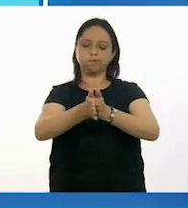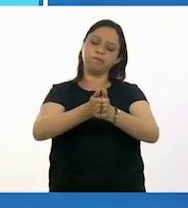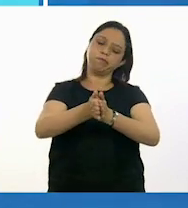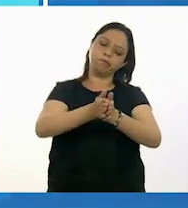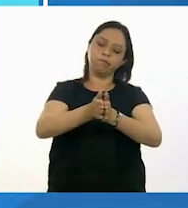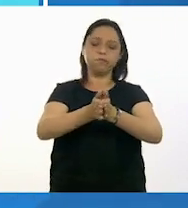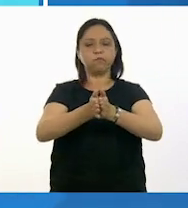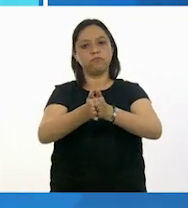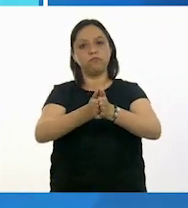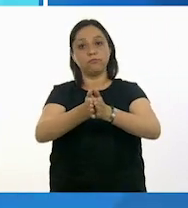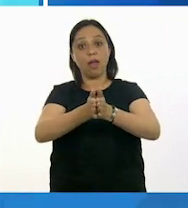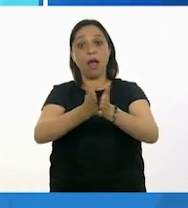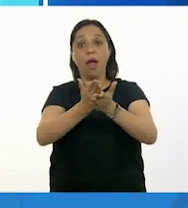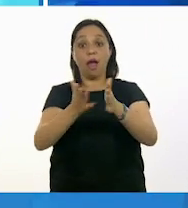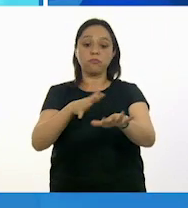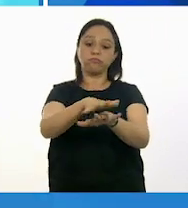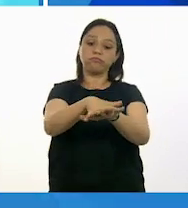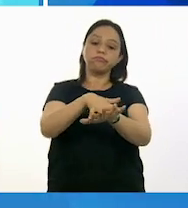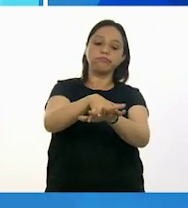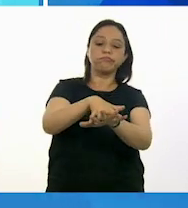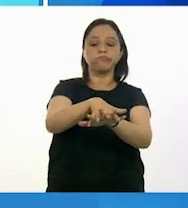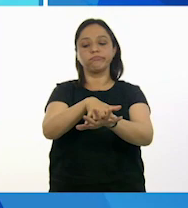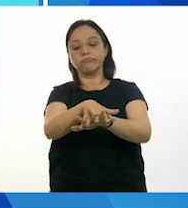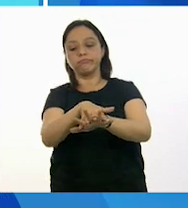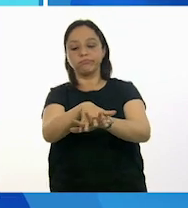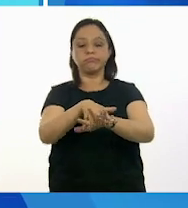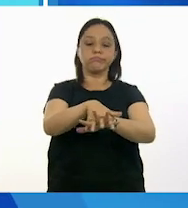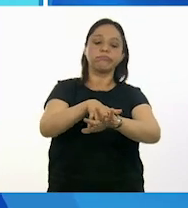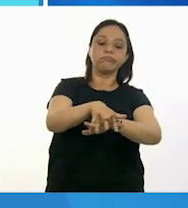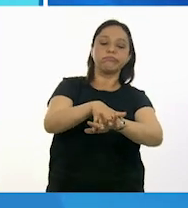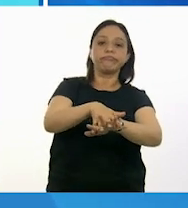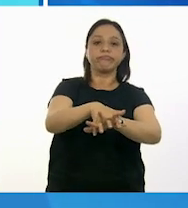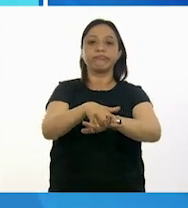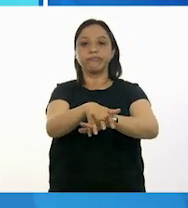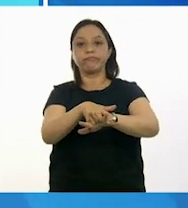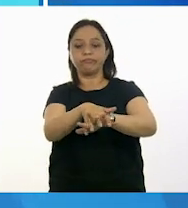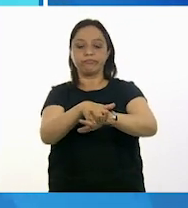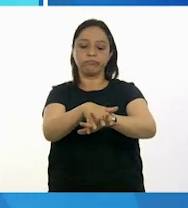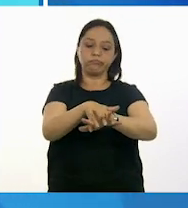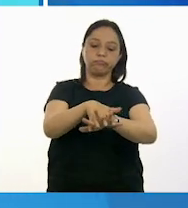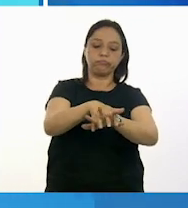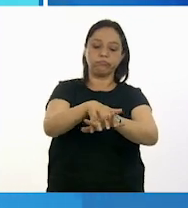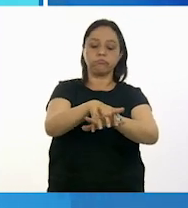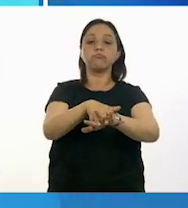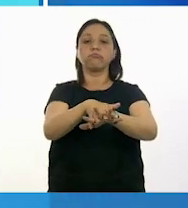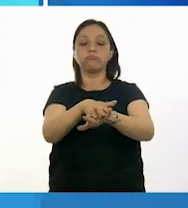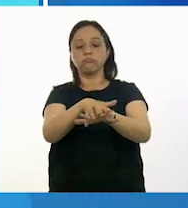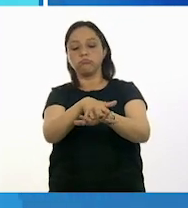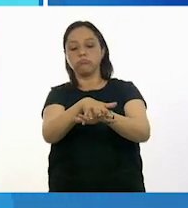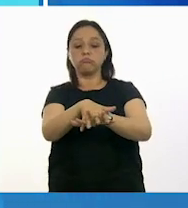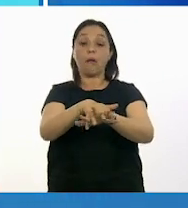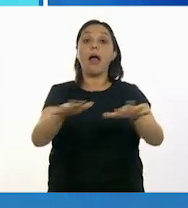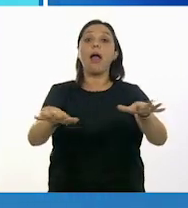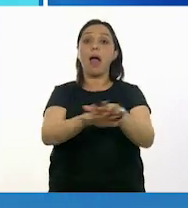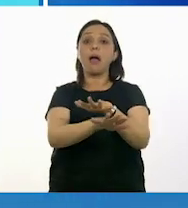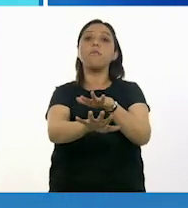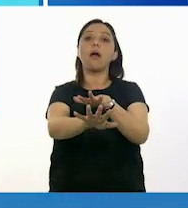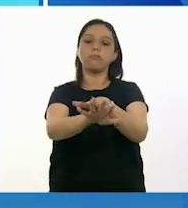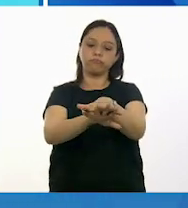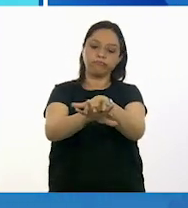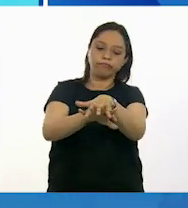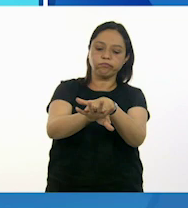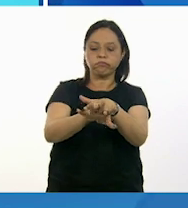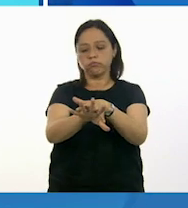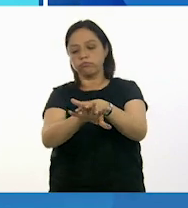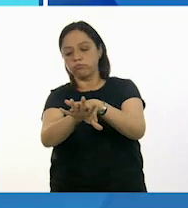con la otra. Ahora, frota la palma de una de tus manos contra el dorso de la otra, entrelazando los dedos. Repite lo mismo con